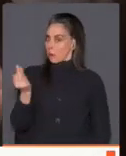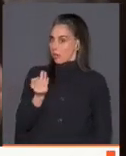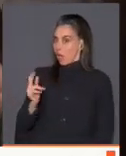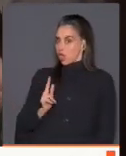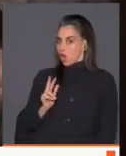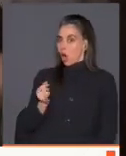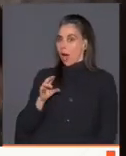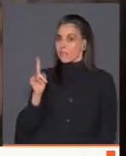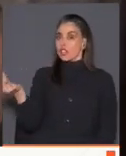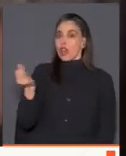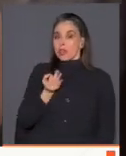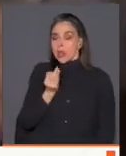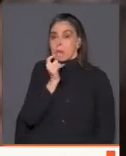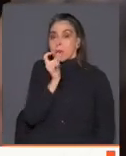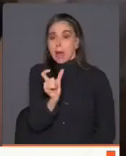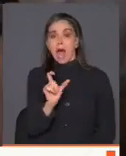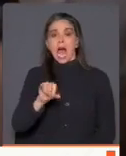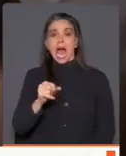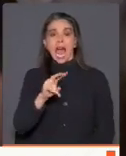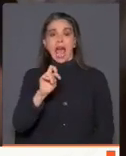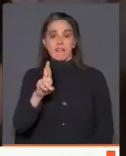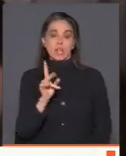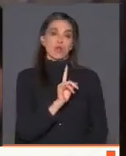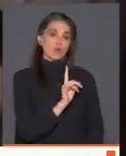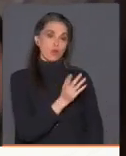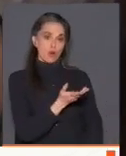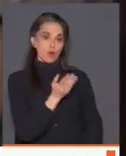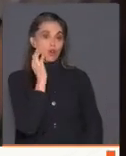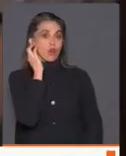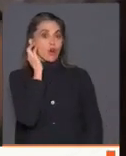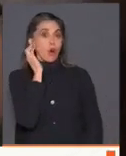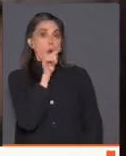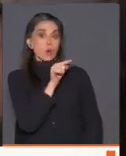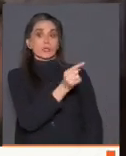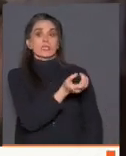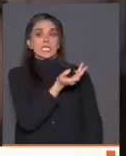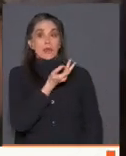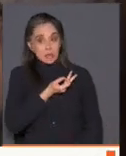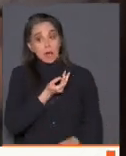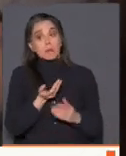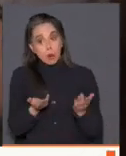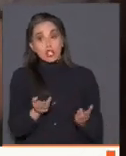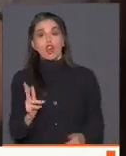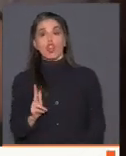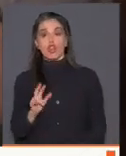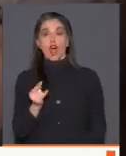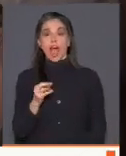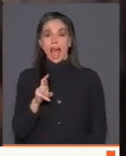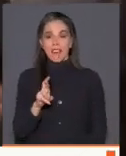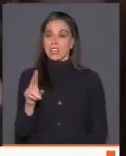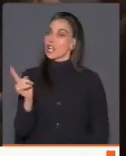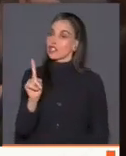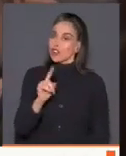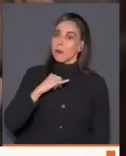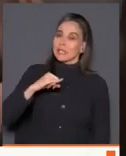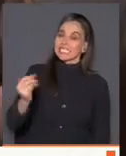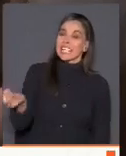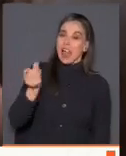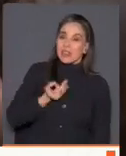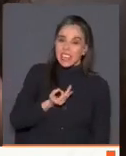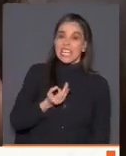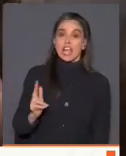Javier, dime Javier. Pero es que, como usted diga entonces, don Javier, pero no me sigáis diciendo